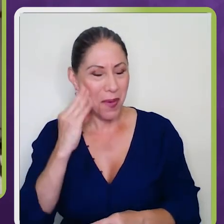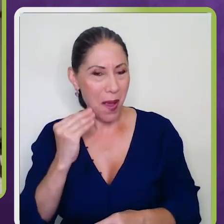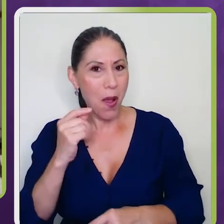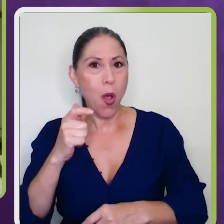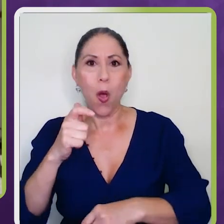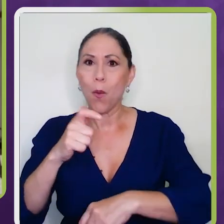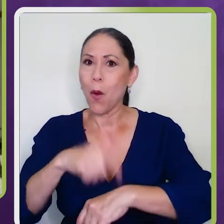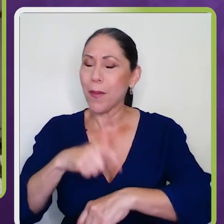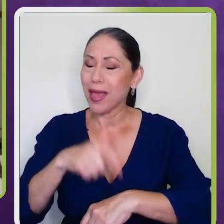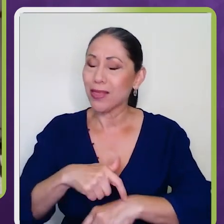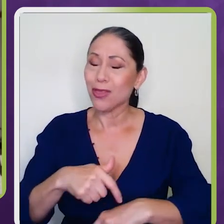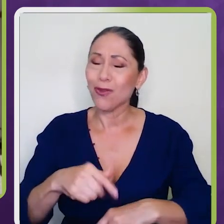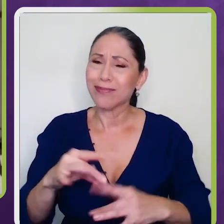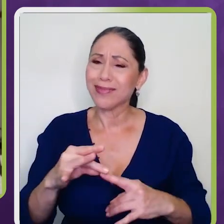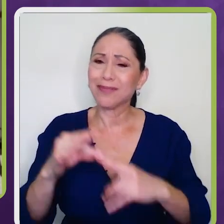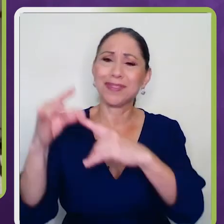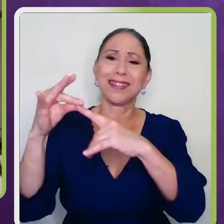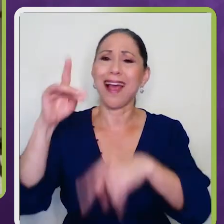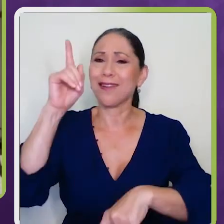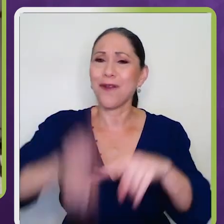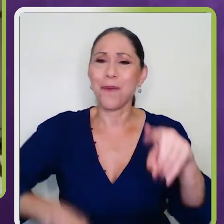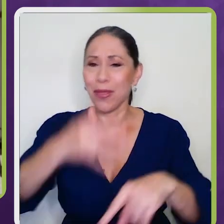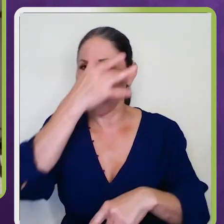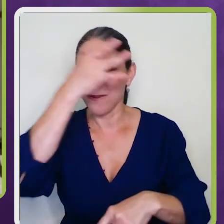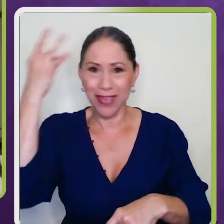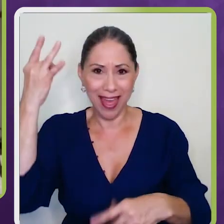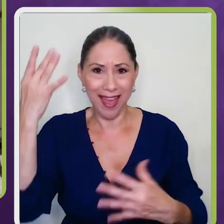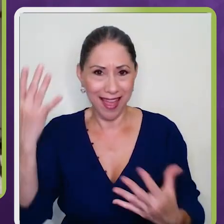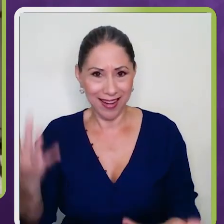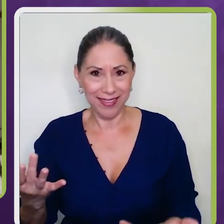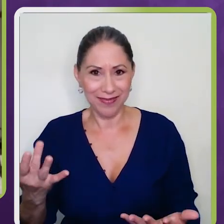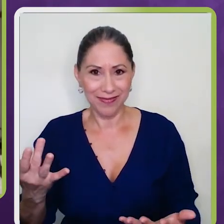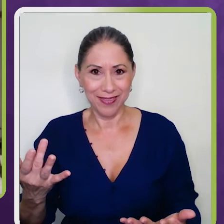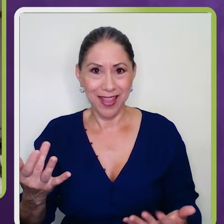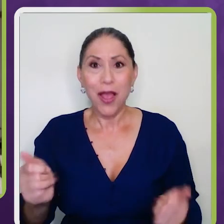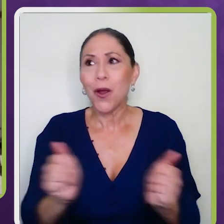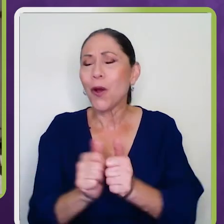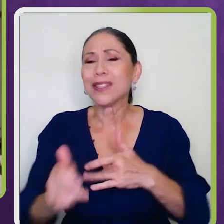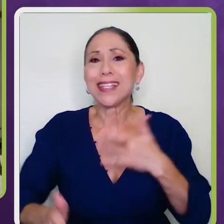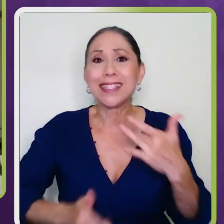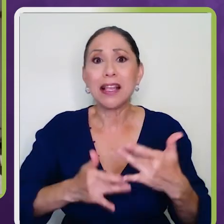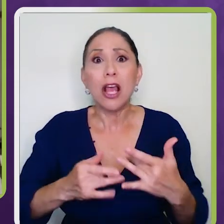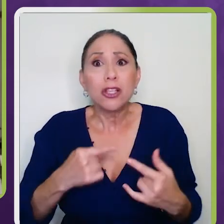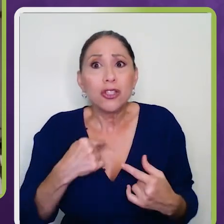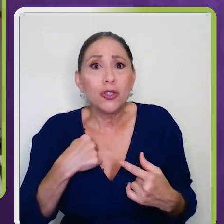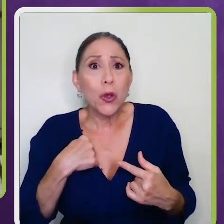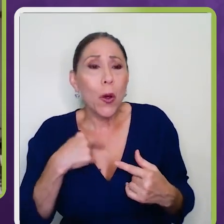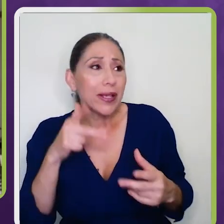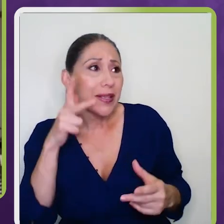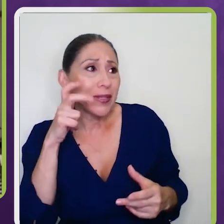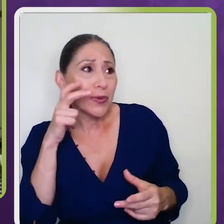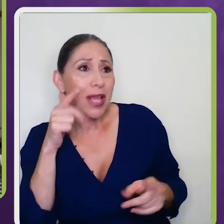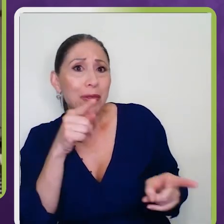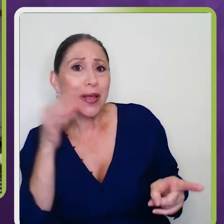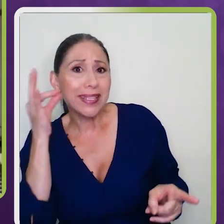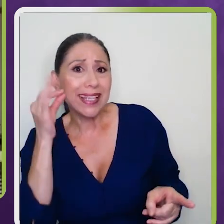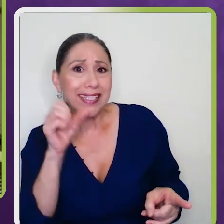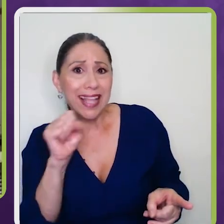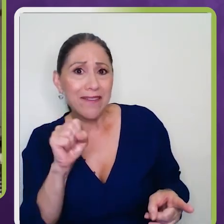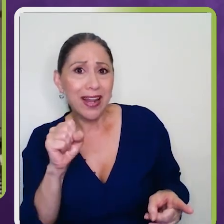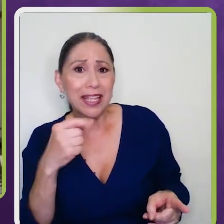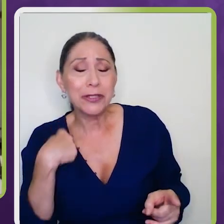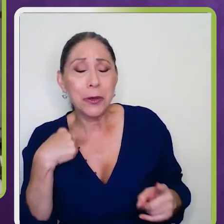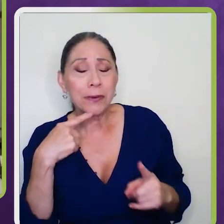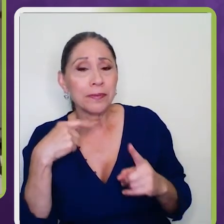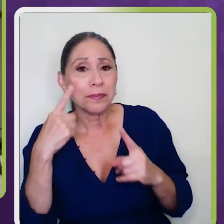un momento claro, inolvidable, y con esas sensaciones que a mí se me salían ahorita las lágrimas cuando